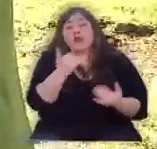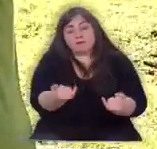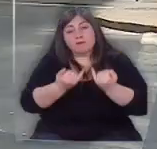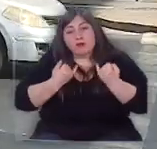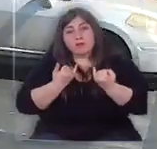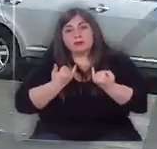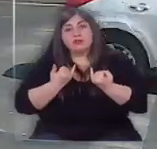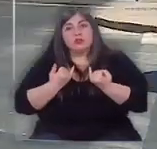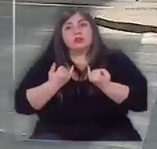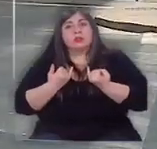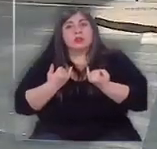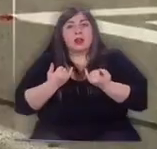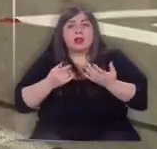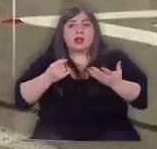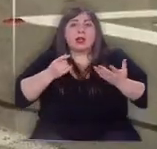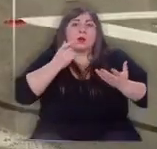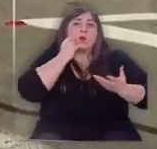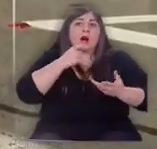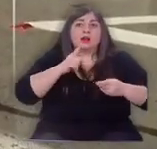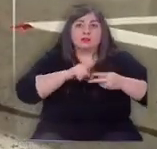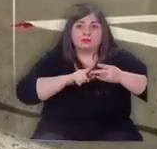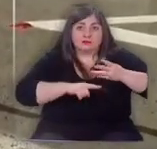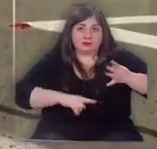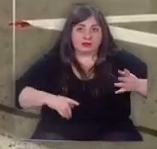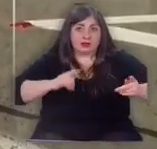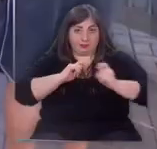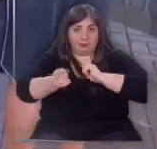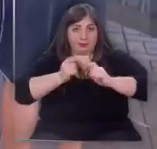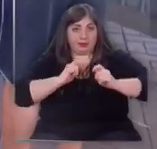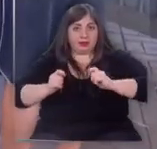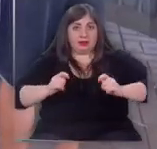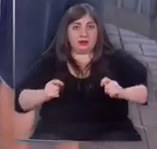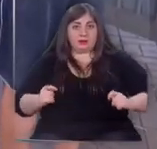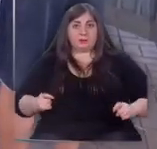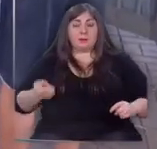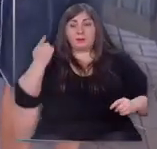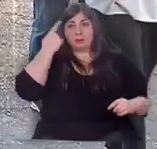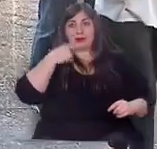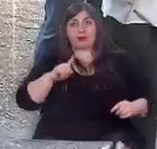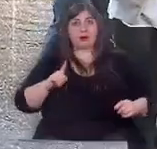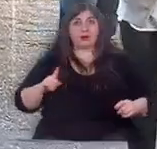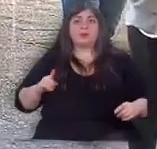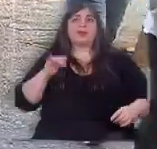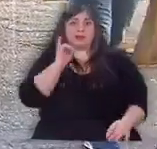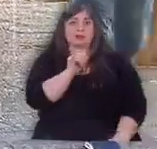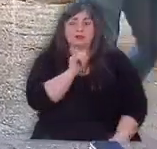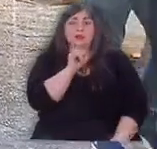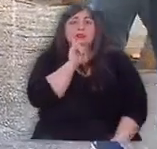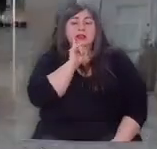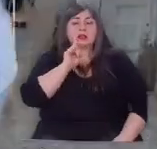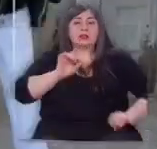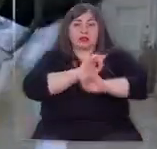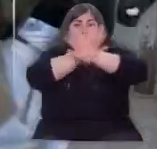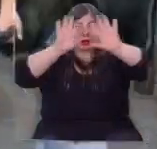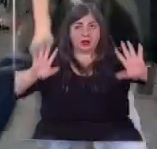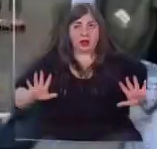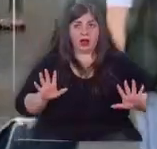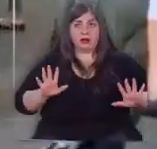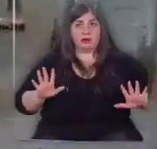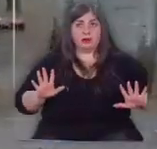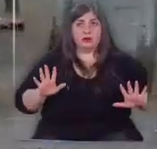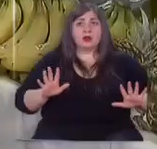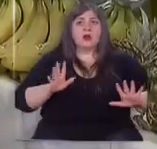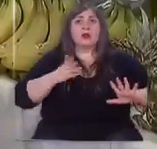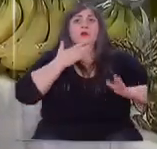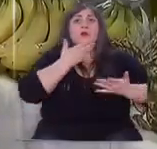de cuáles son exactamente los datos de riesgo que manejan unos y otros. Pero lo que sí tiene que estar claro es que aun